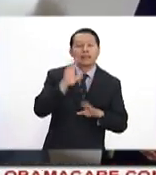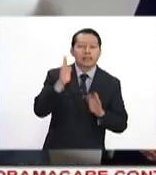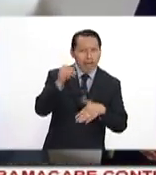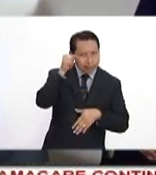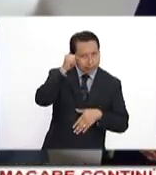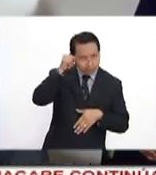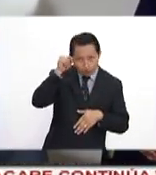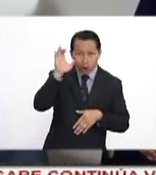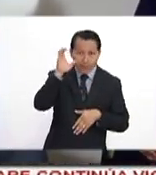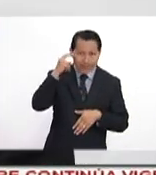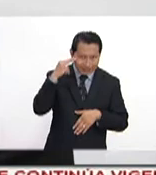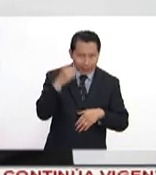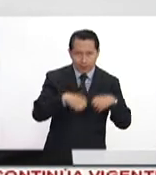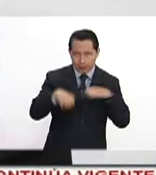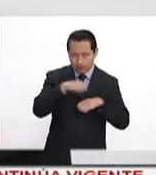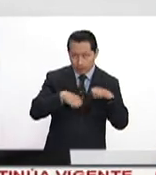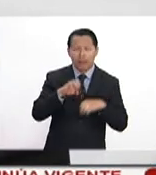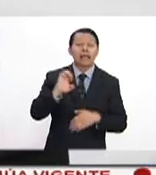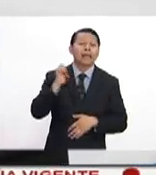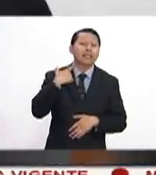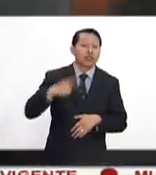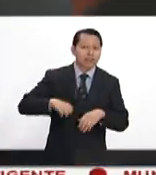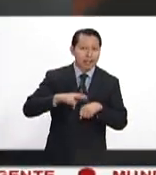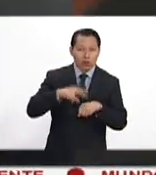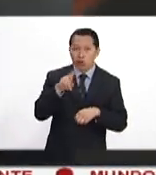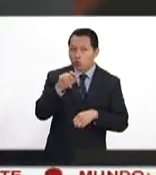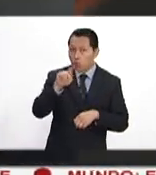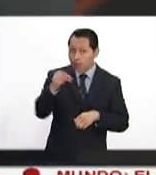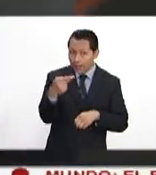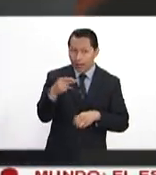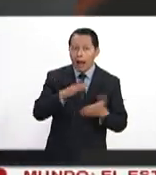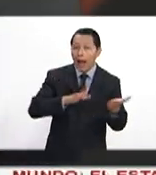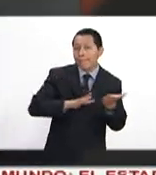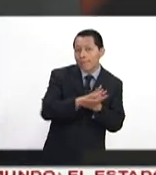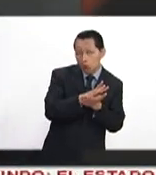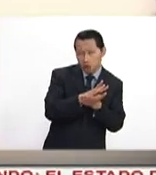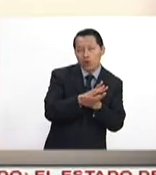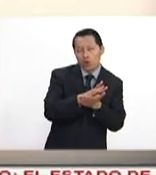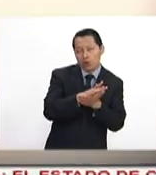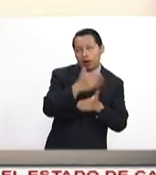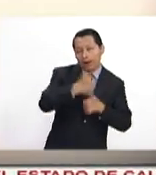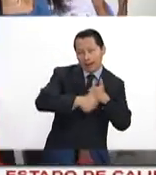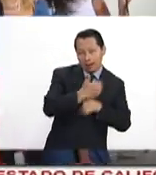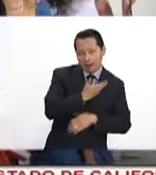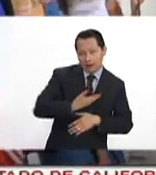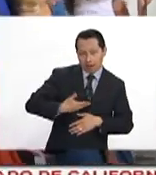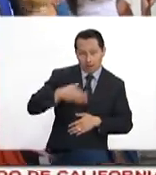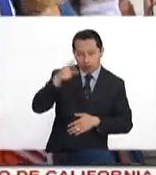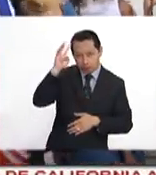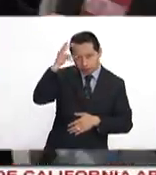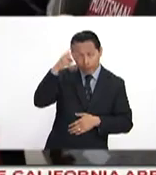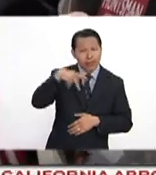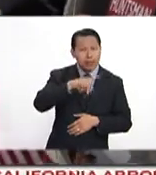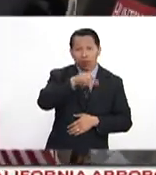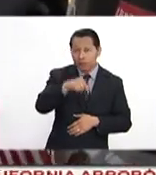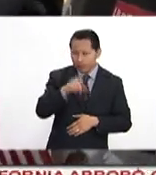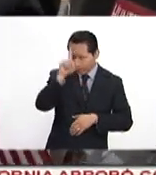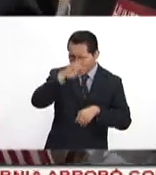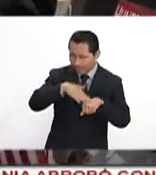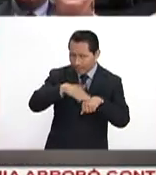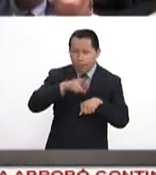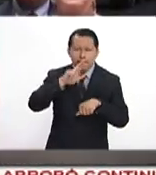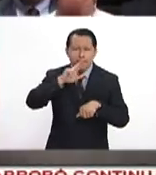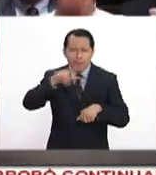en China. Al inicio, el exgobernador de Utah apoyó la carrera presidencial de Trump, pero luego le sugirió que declinara a